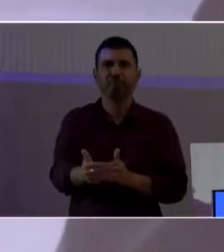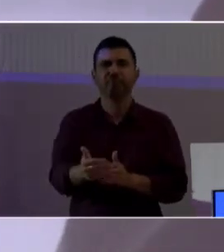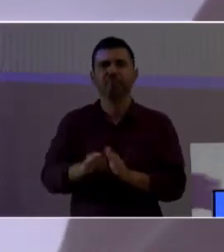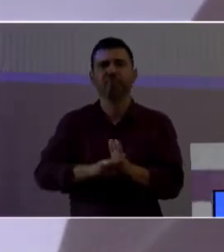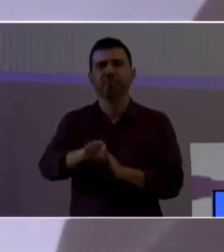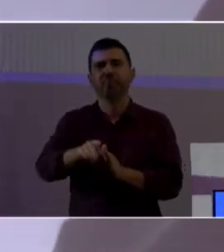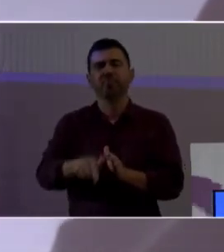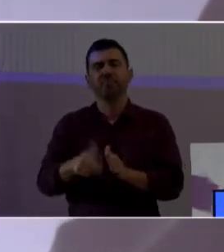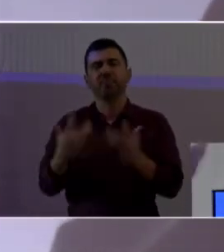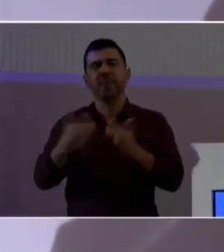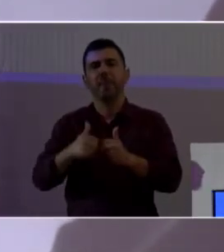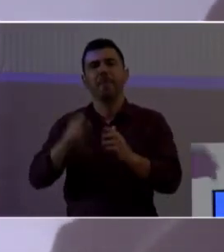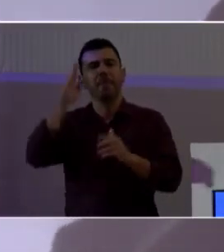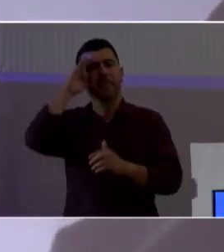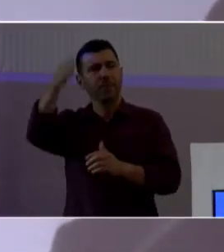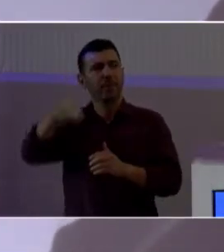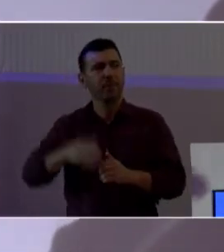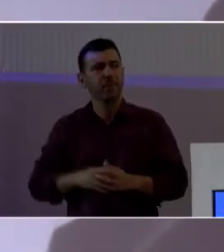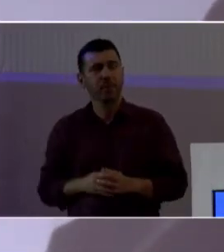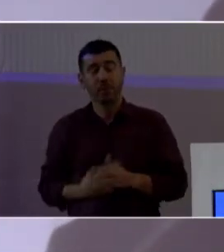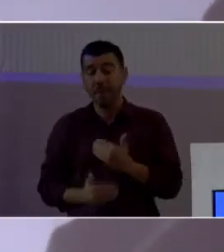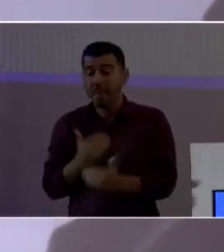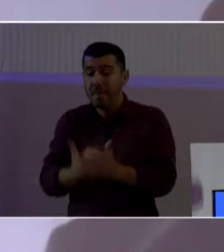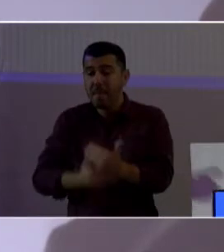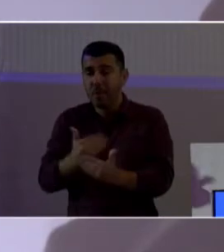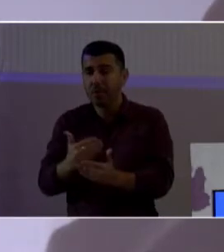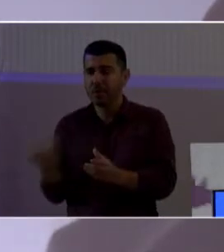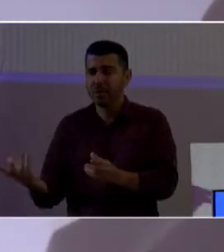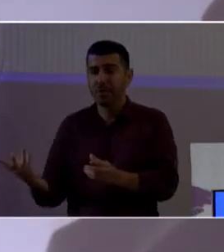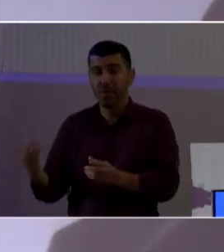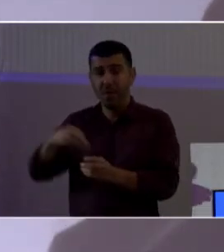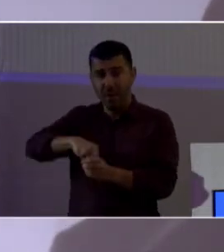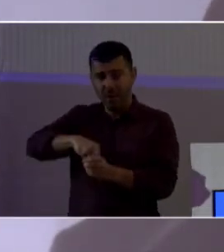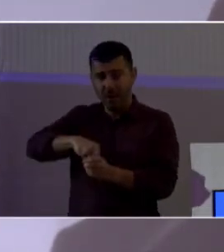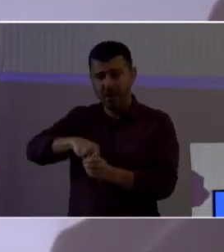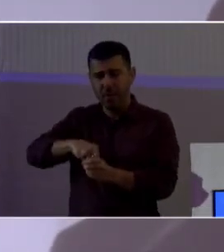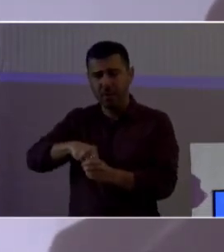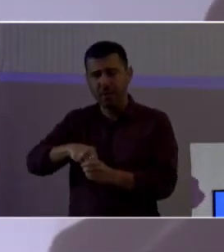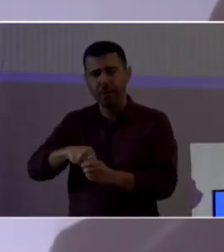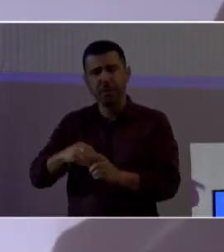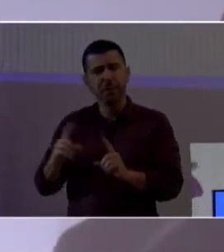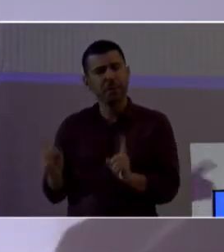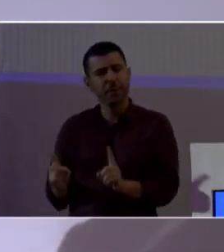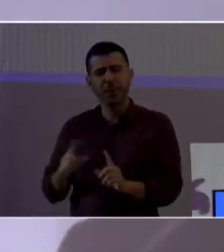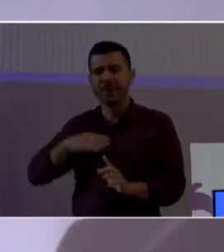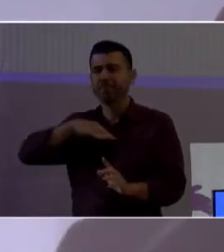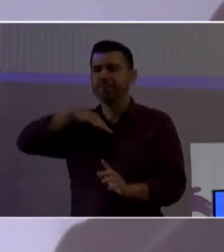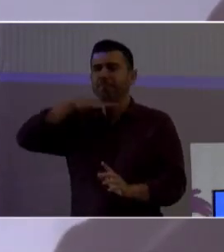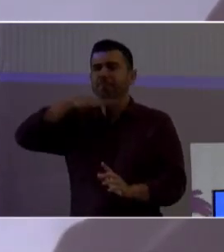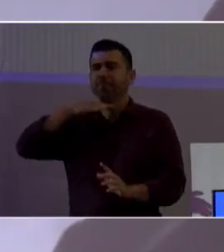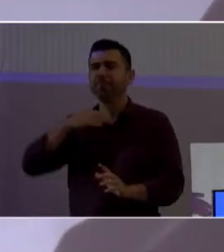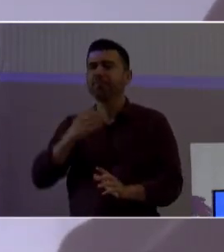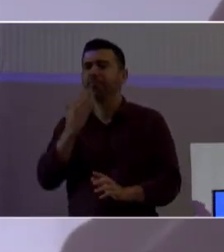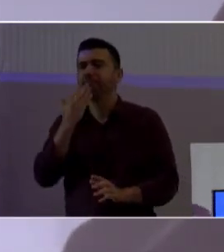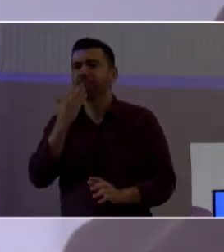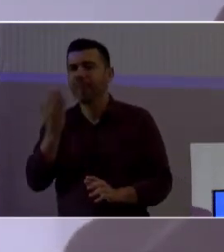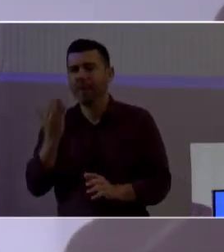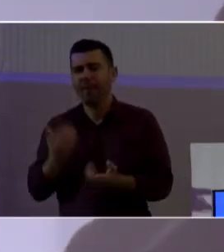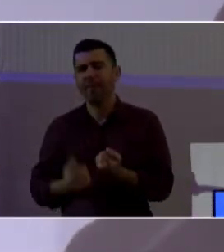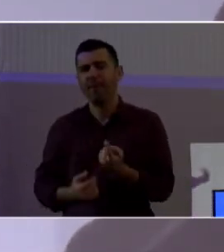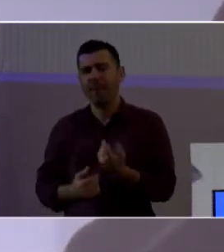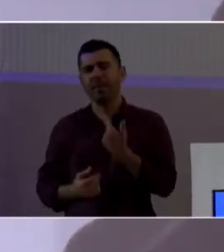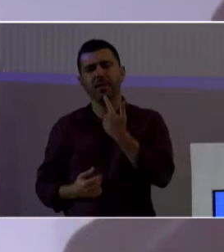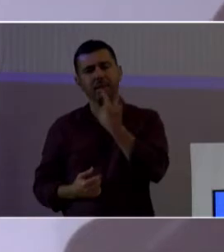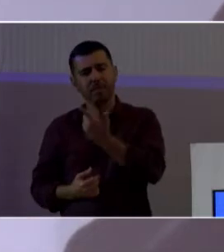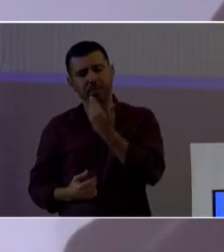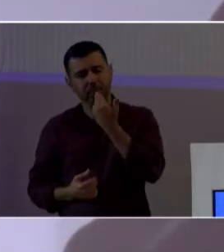empresa y de este proceso de reincorporación, no será suficiente ese tiempo para decirle gracias a la Agencia de Reincorporación